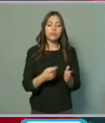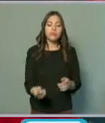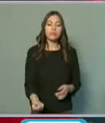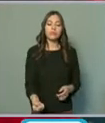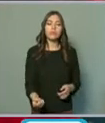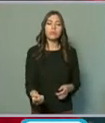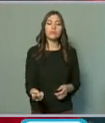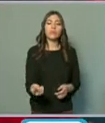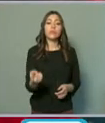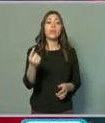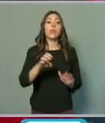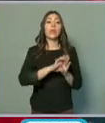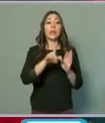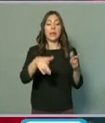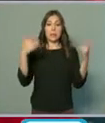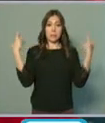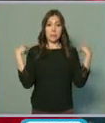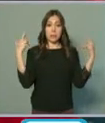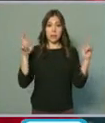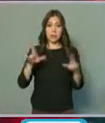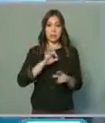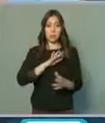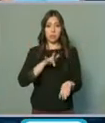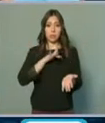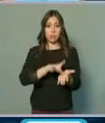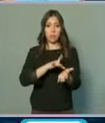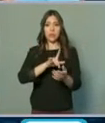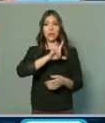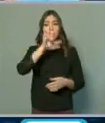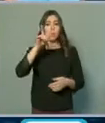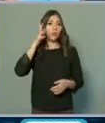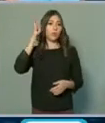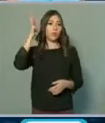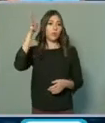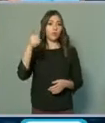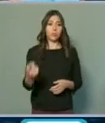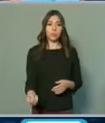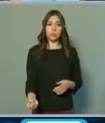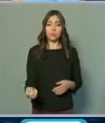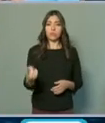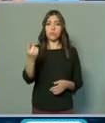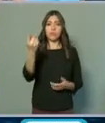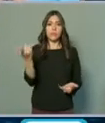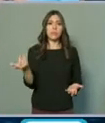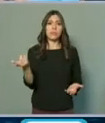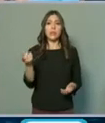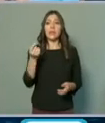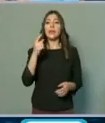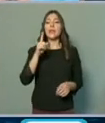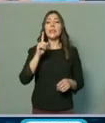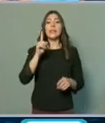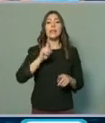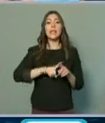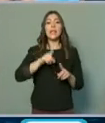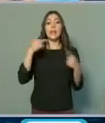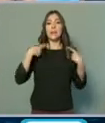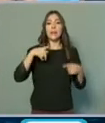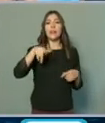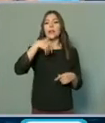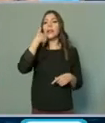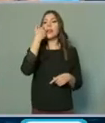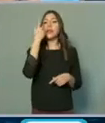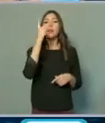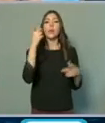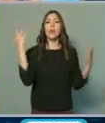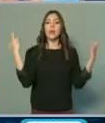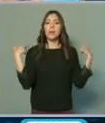este maestro le puede brindar esta serie de elementos, claro que va a crecer. Claro. ¿Quién no quiere un maestro? Y yo les invito a todos los que están aquí en el